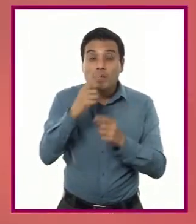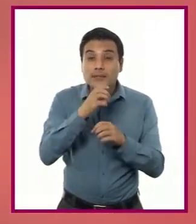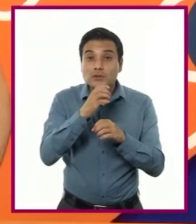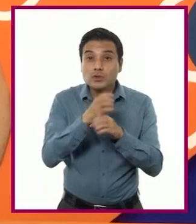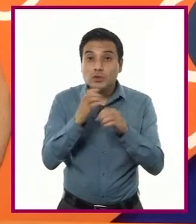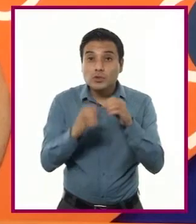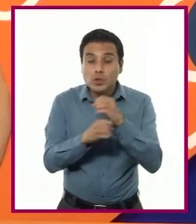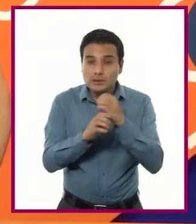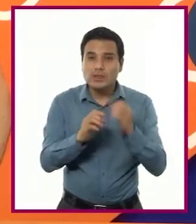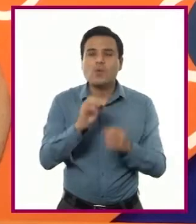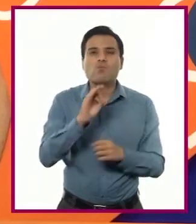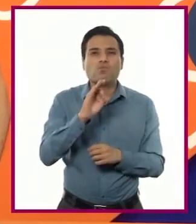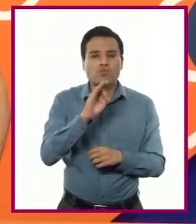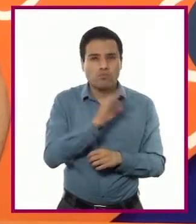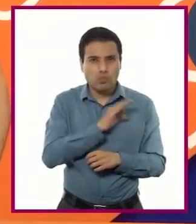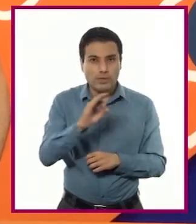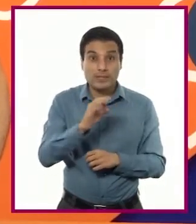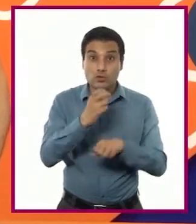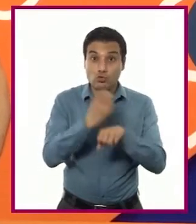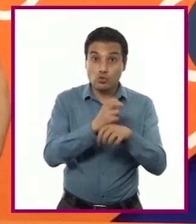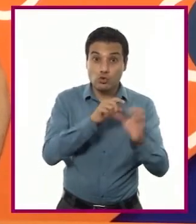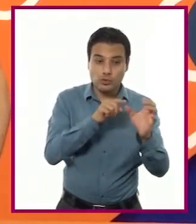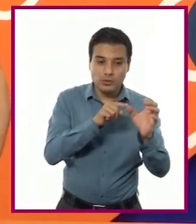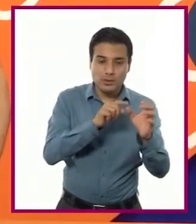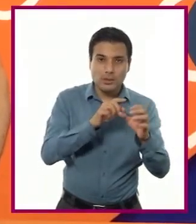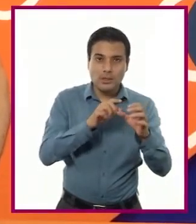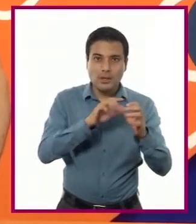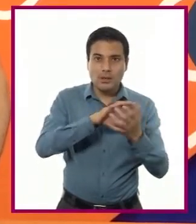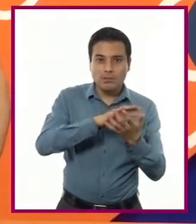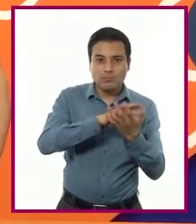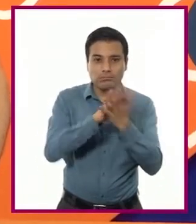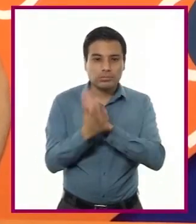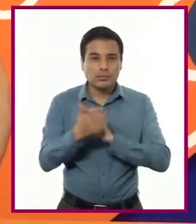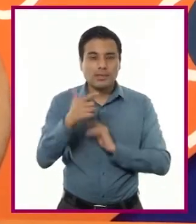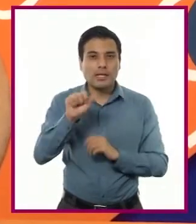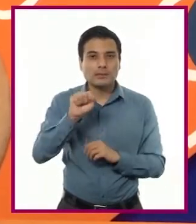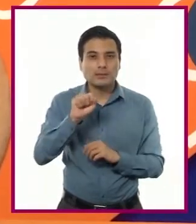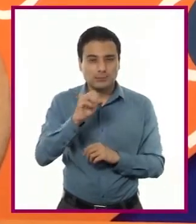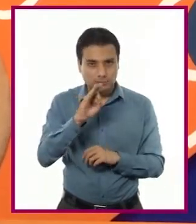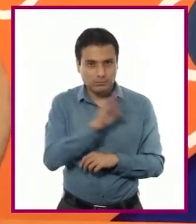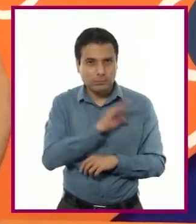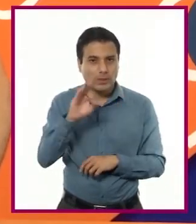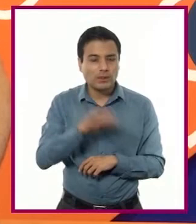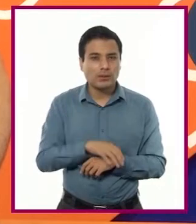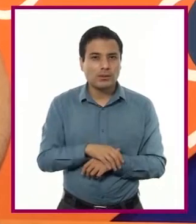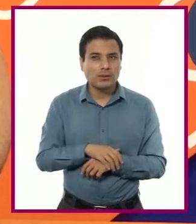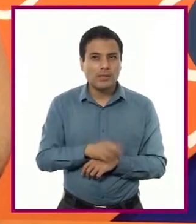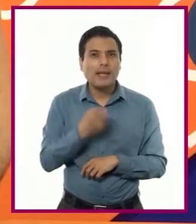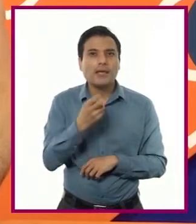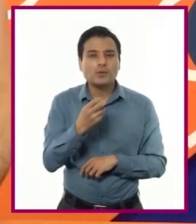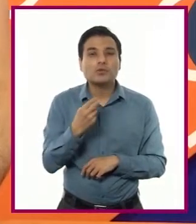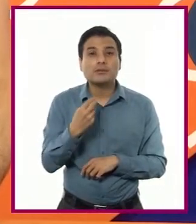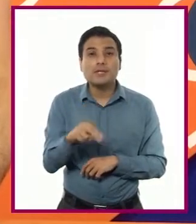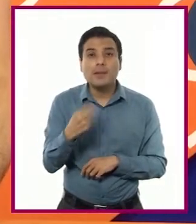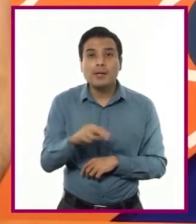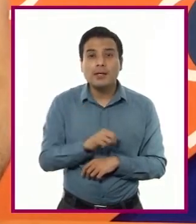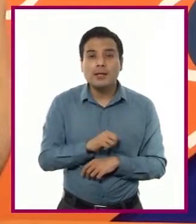pasar directamente del sólido al gas, sin pasar por el líquido. A esto se le